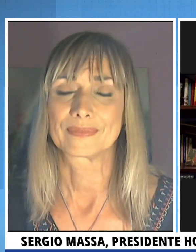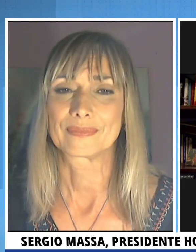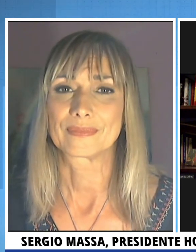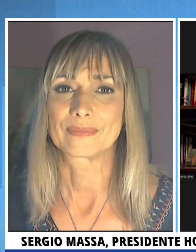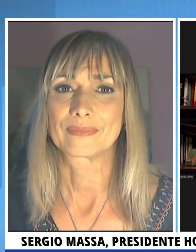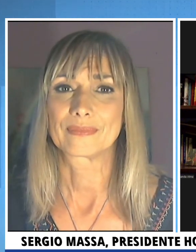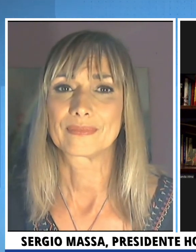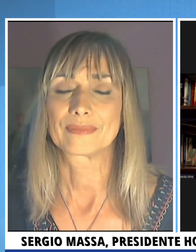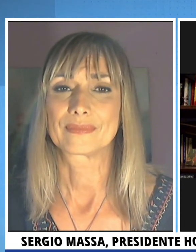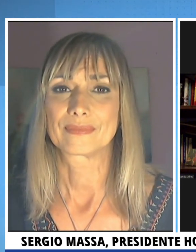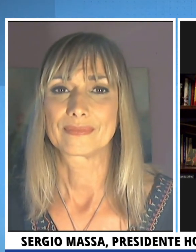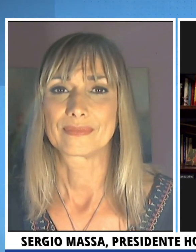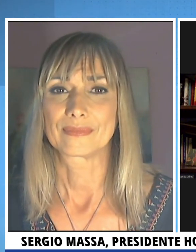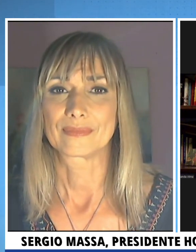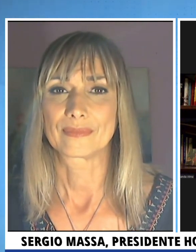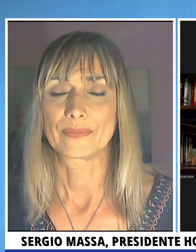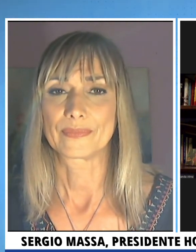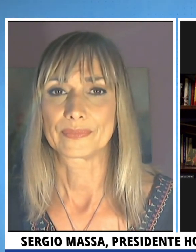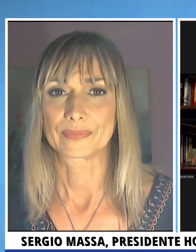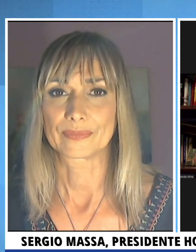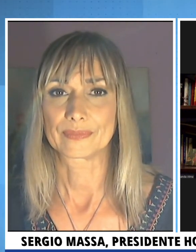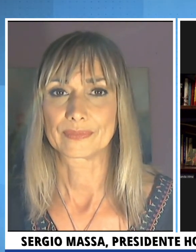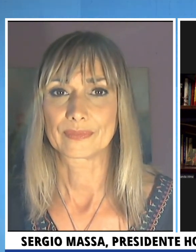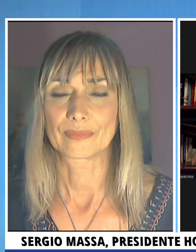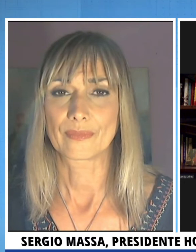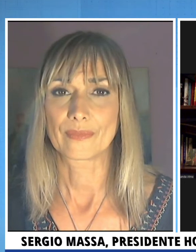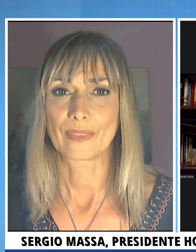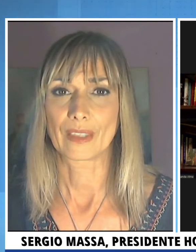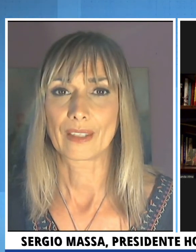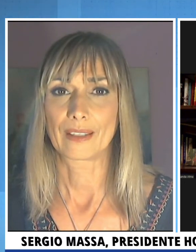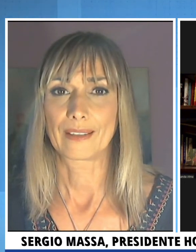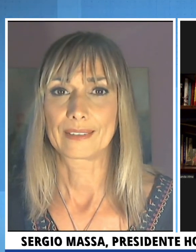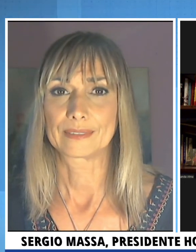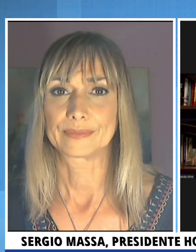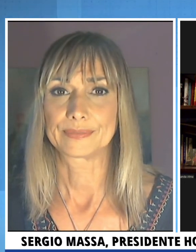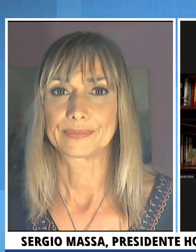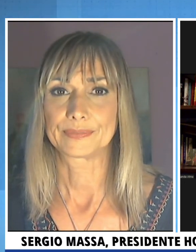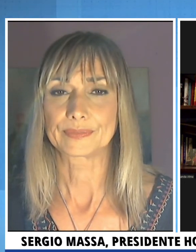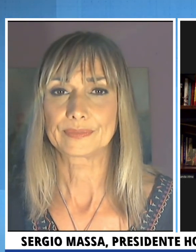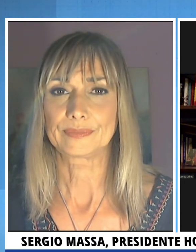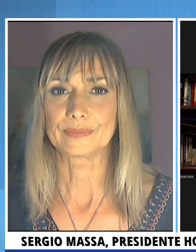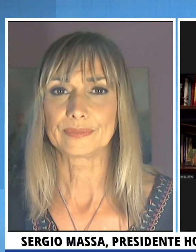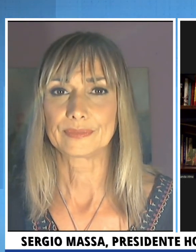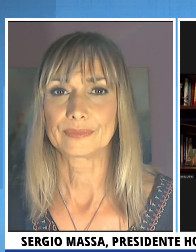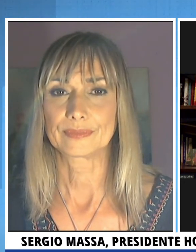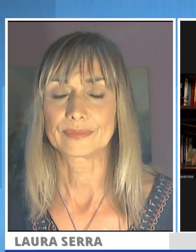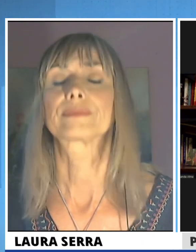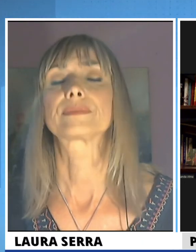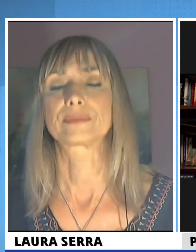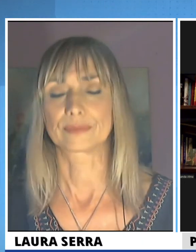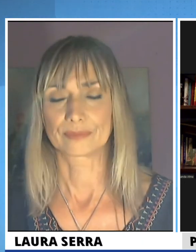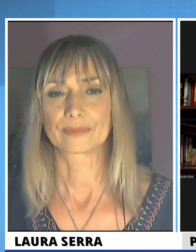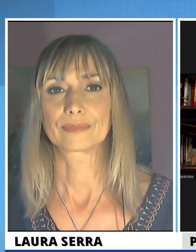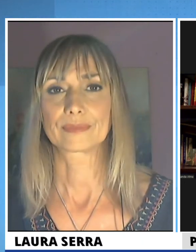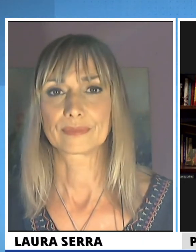Bueno, es un tema interesante el que estás planteando, Karin, porque de alguna manera Massa rompe el silencio también